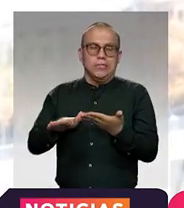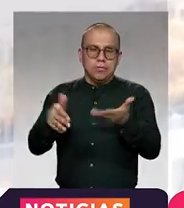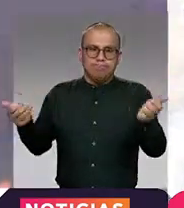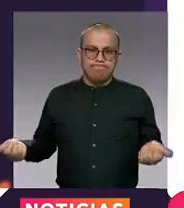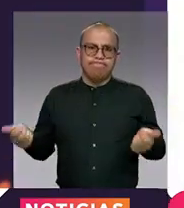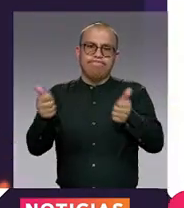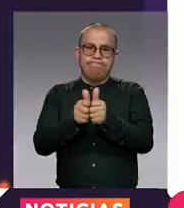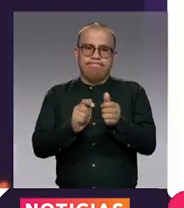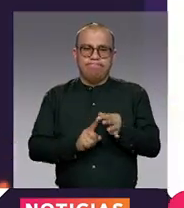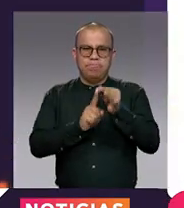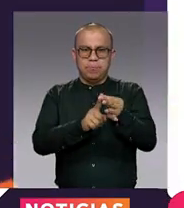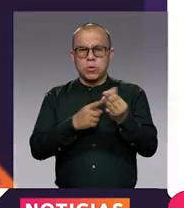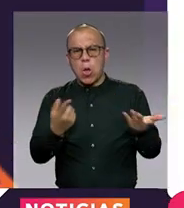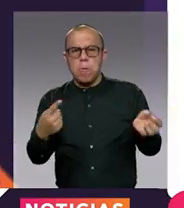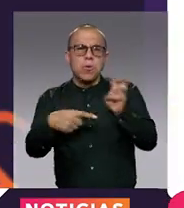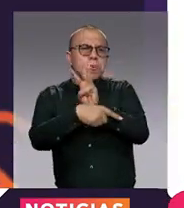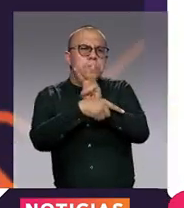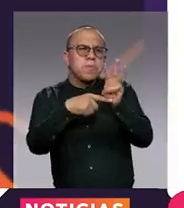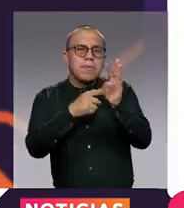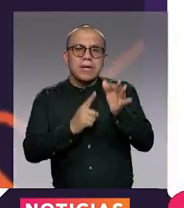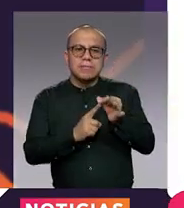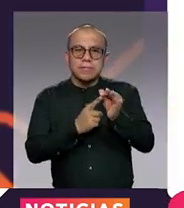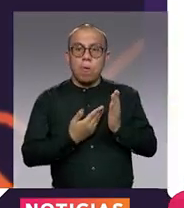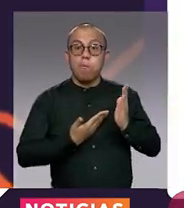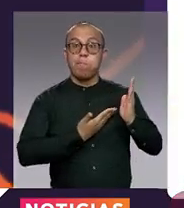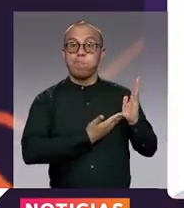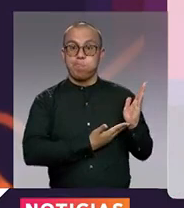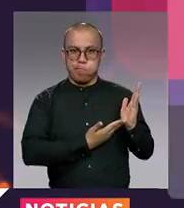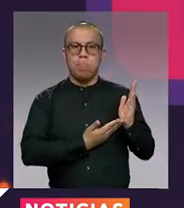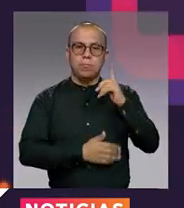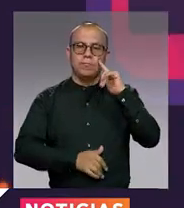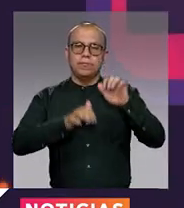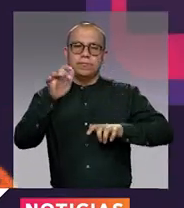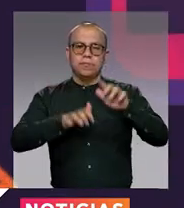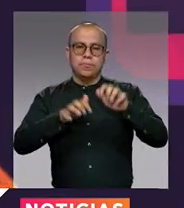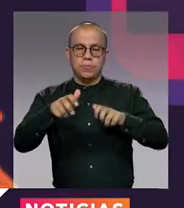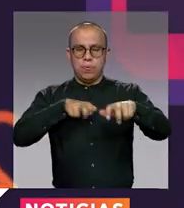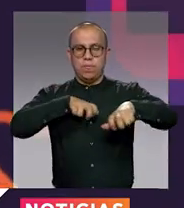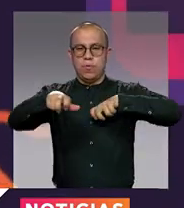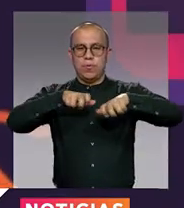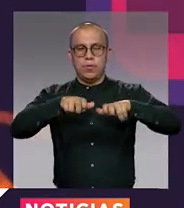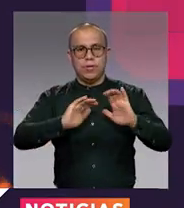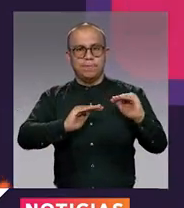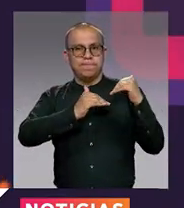acompañamiento muy especial. Los interesados encontrarán en la página web de la Secretaría de Movilidad